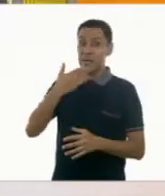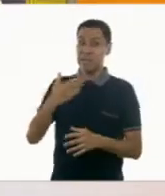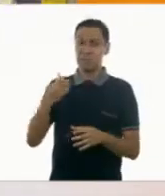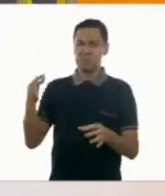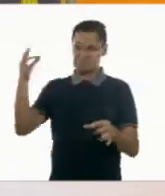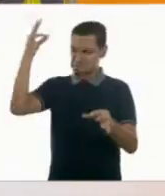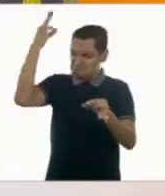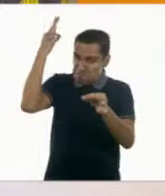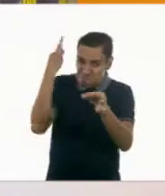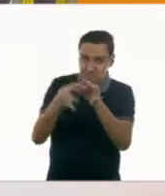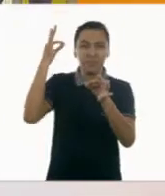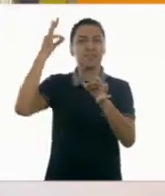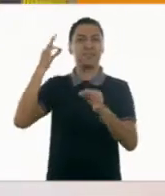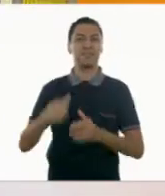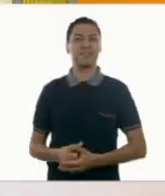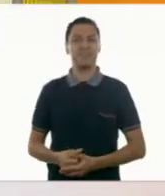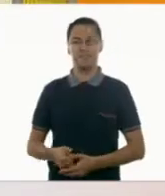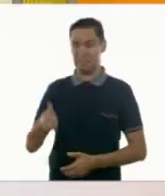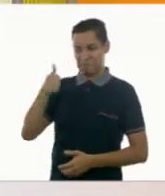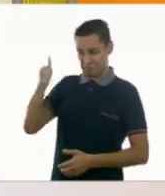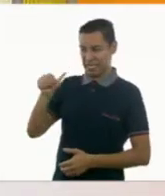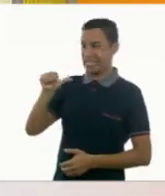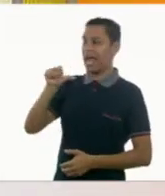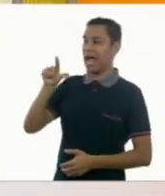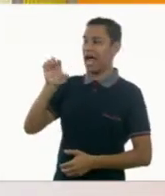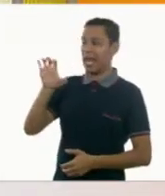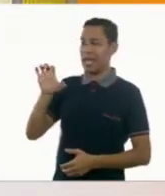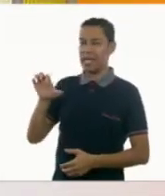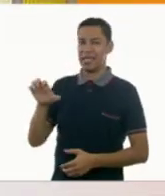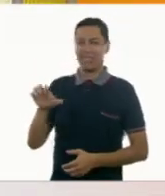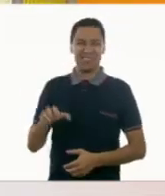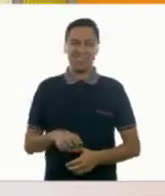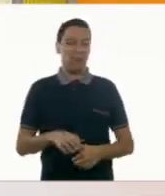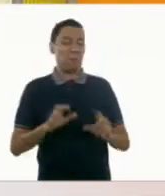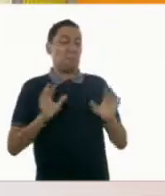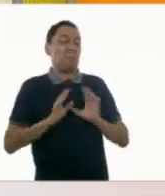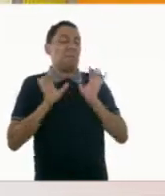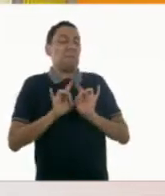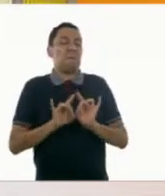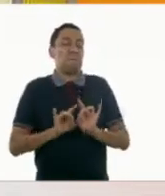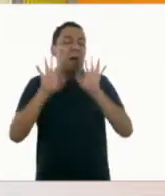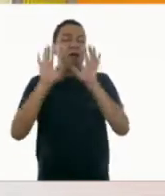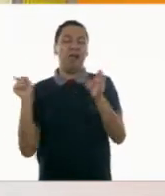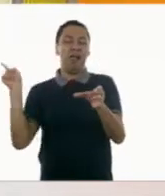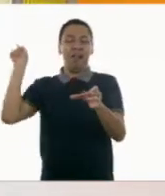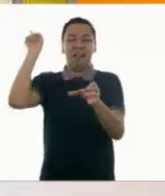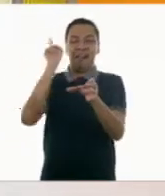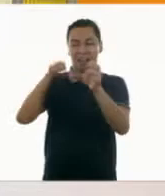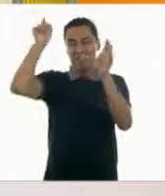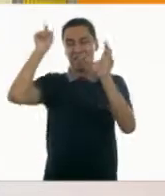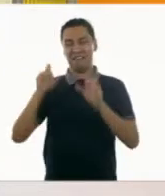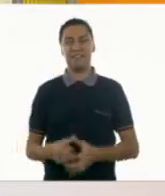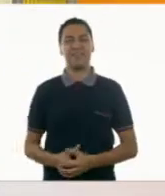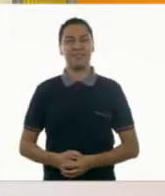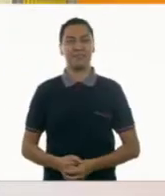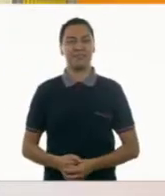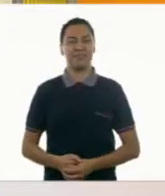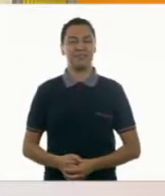llama precisión, Ale. Muy bien. Se llama chiripada también. Sí, creo.